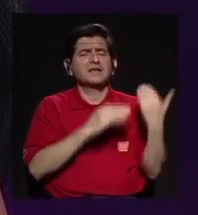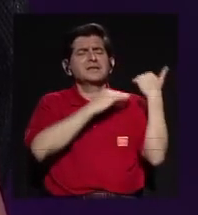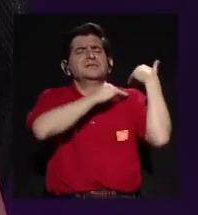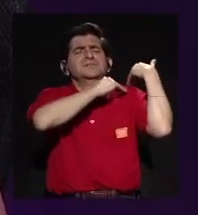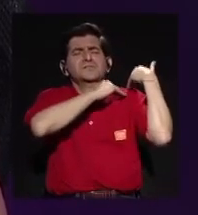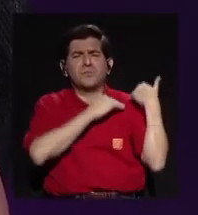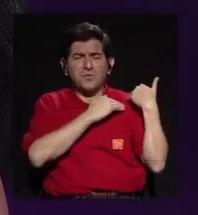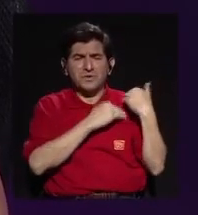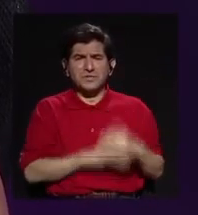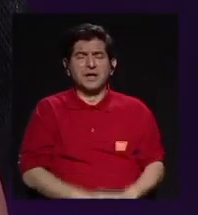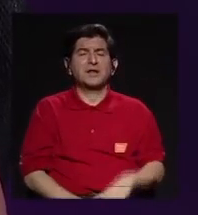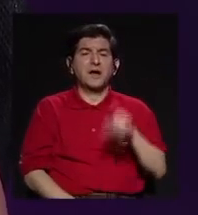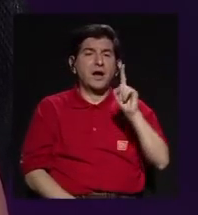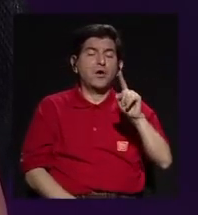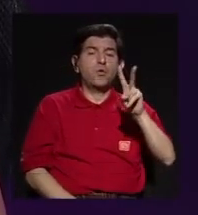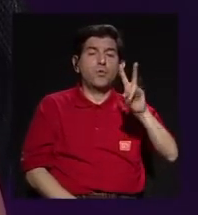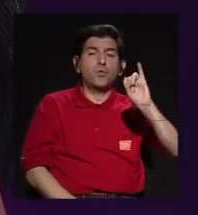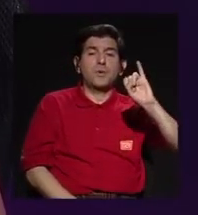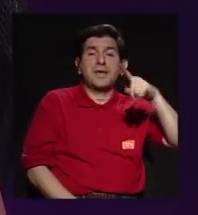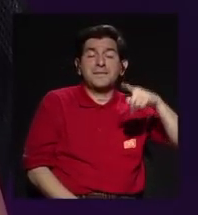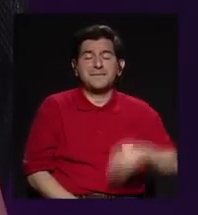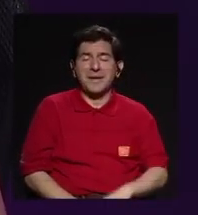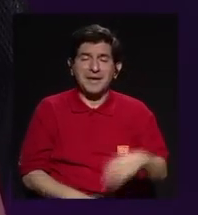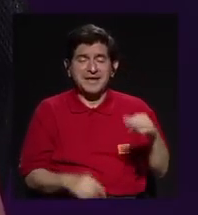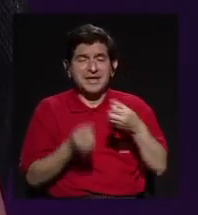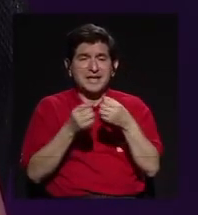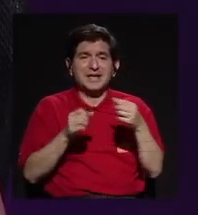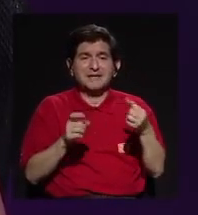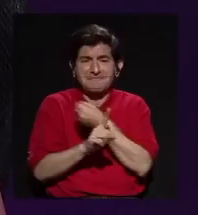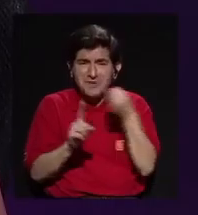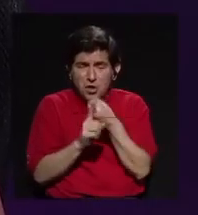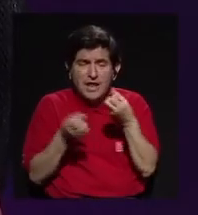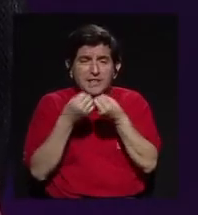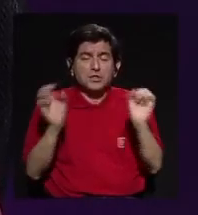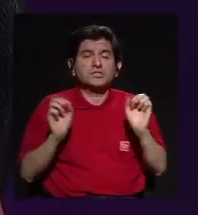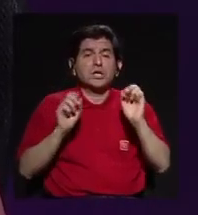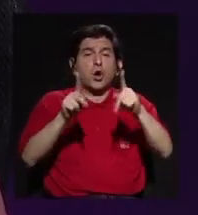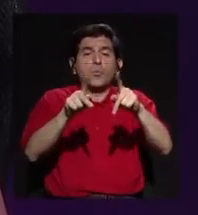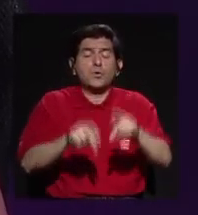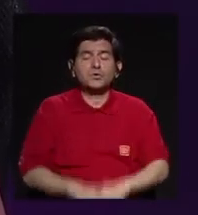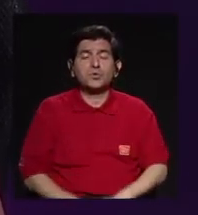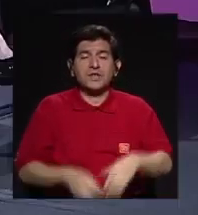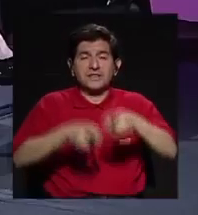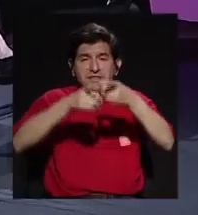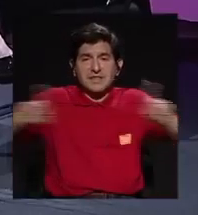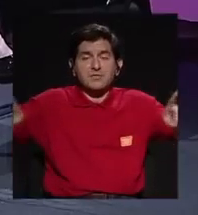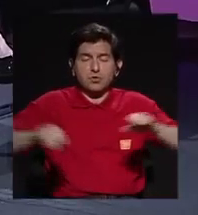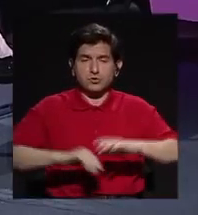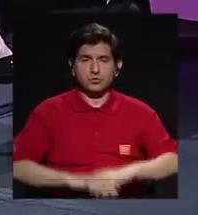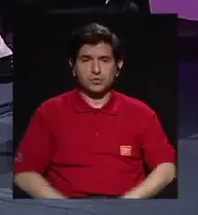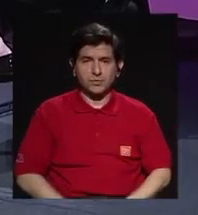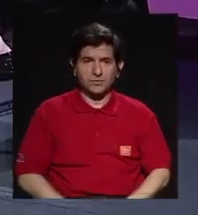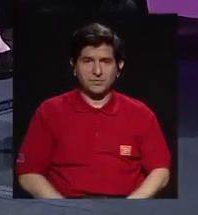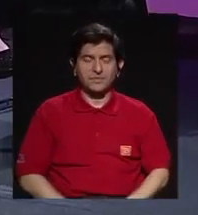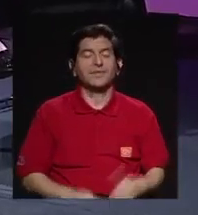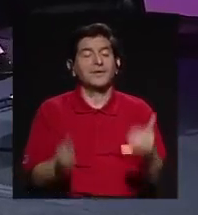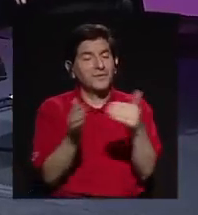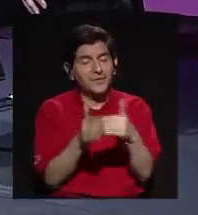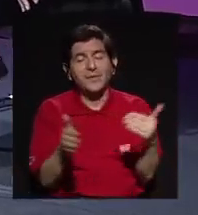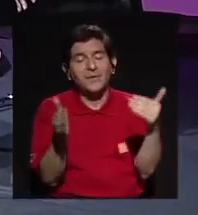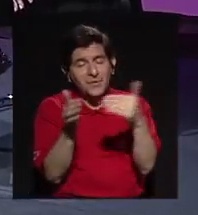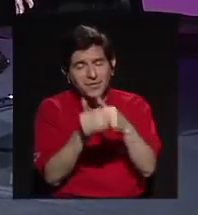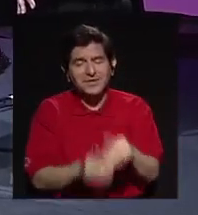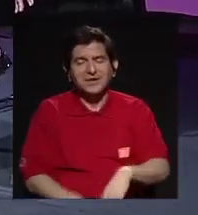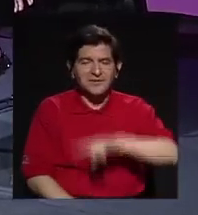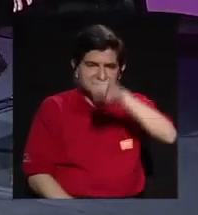un VIP violento sin poderse divorciar. Eso dice doña Cintia. Claro, pero volvemos de nuevo a lo mismo. Tenemos también